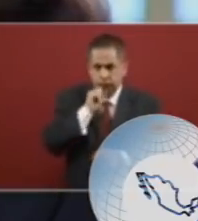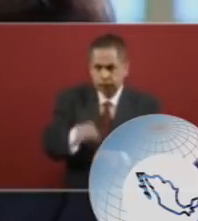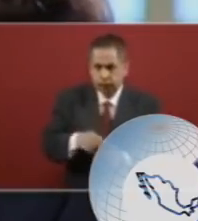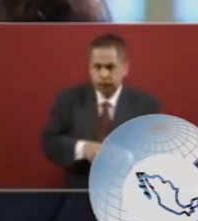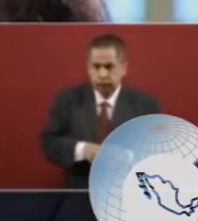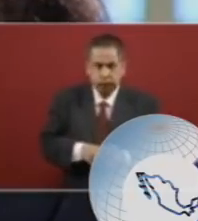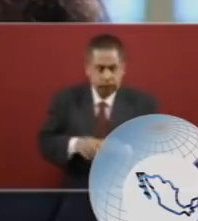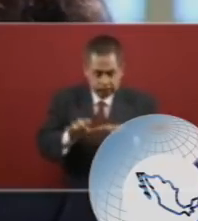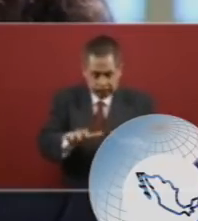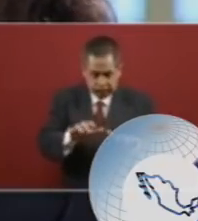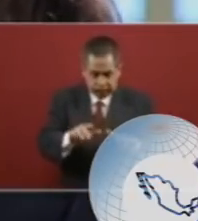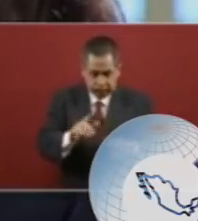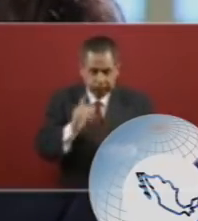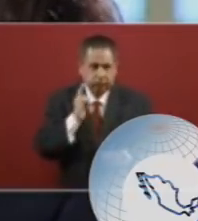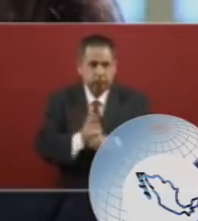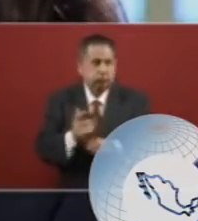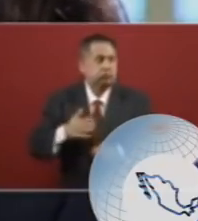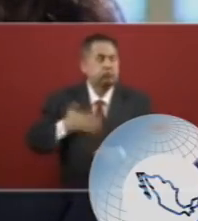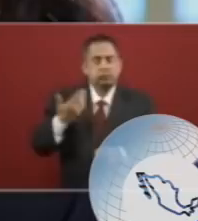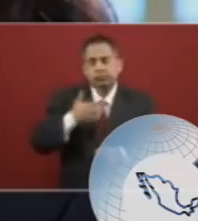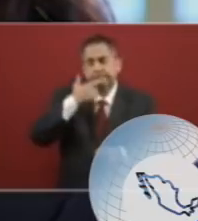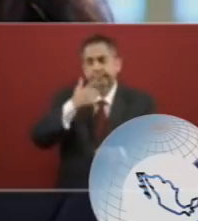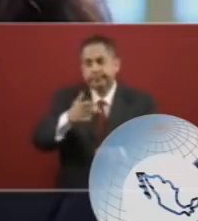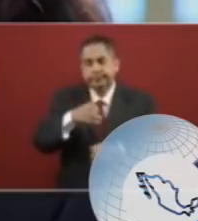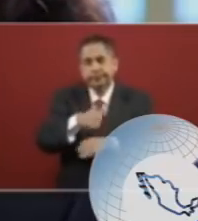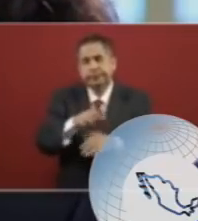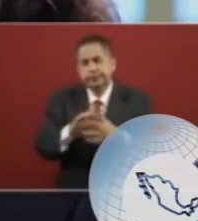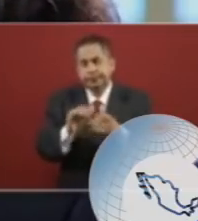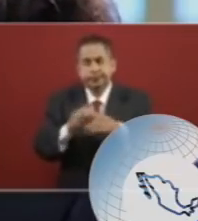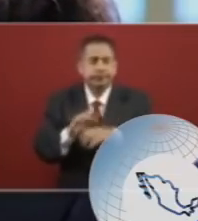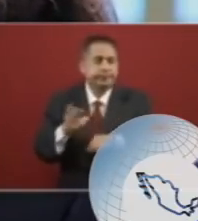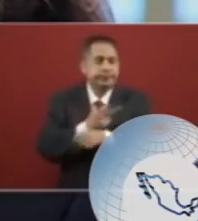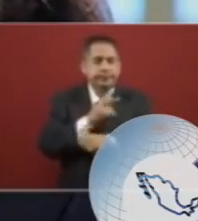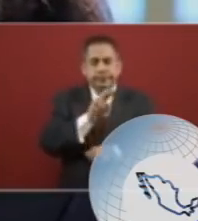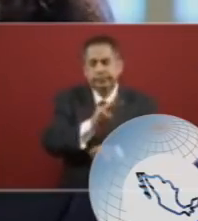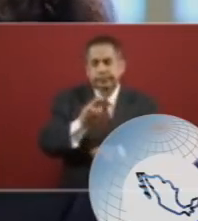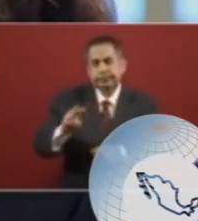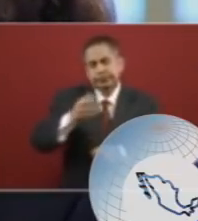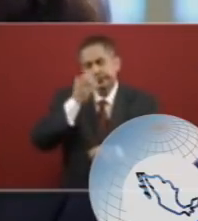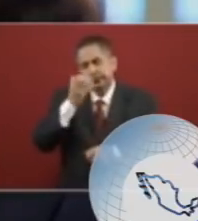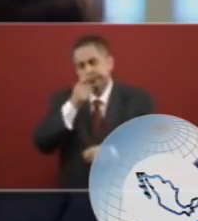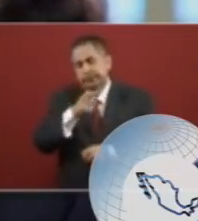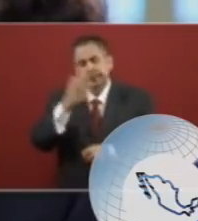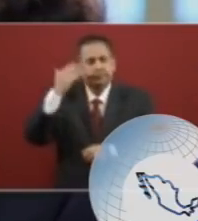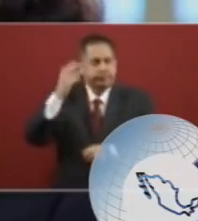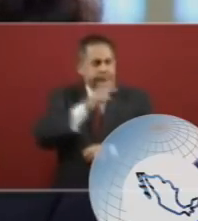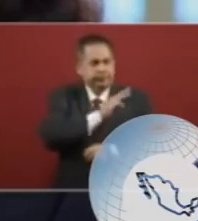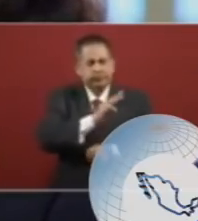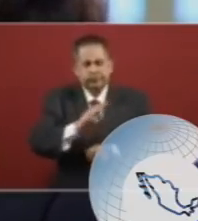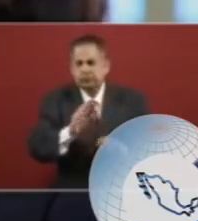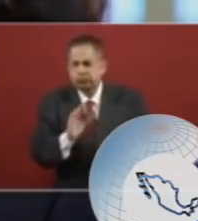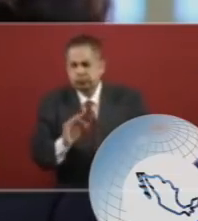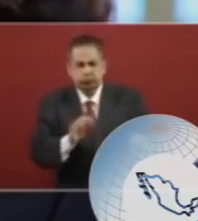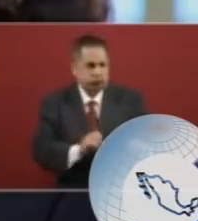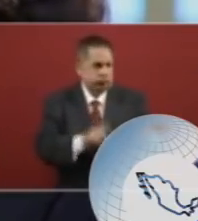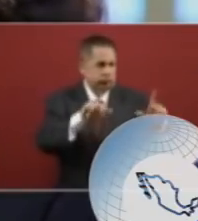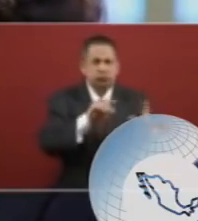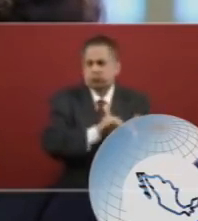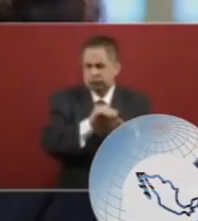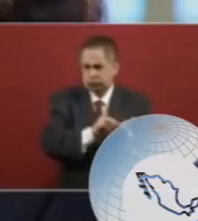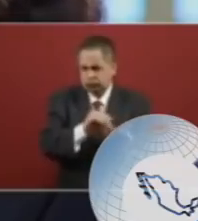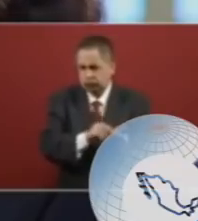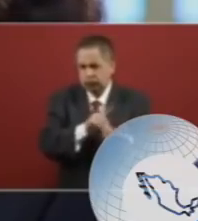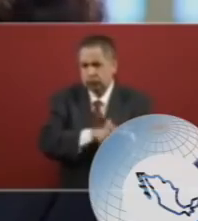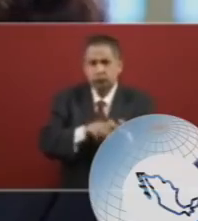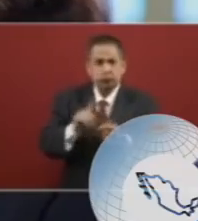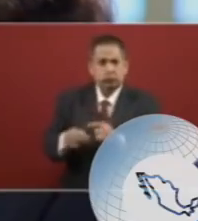este portal tiene una ventaja, me parece, respecto a los portales tradicionales que están también disponibles a través de